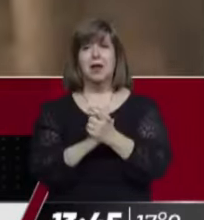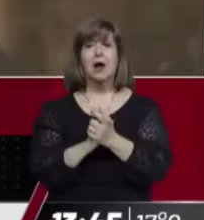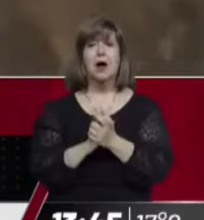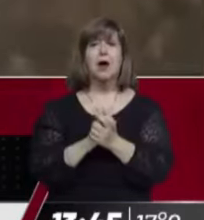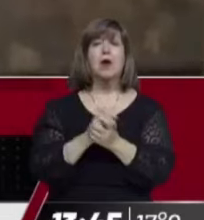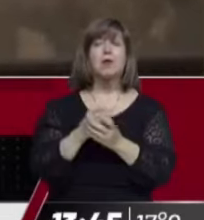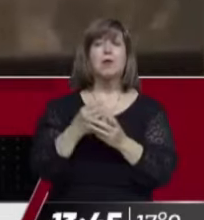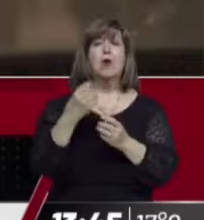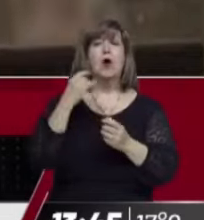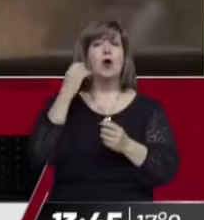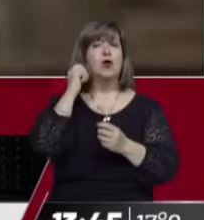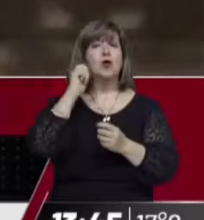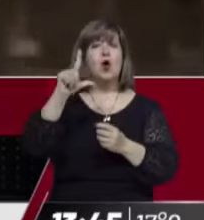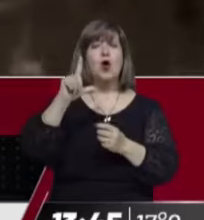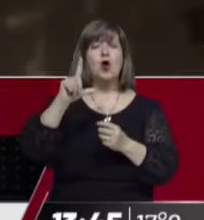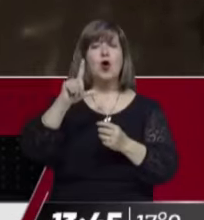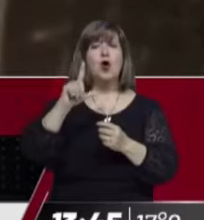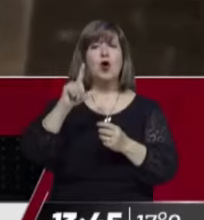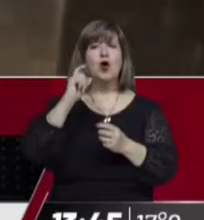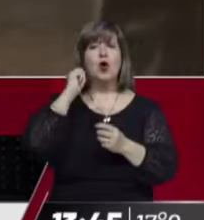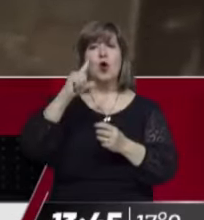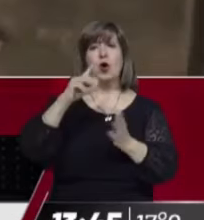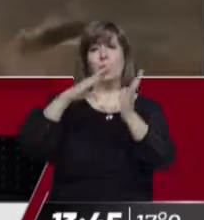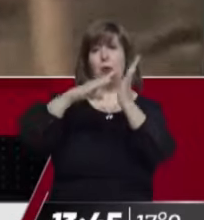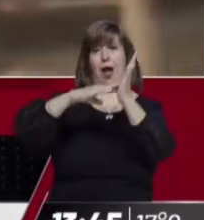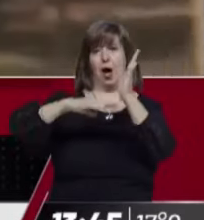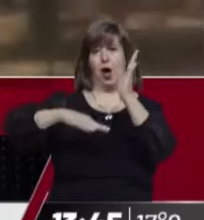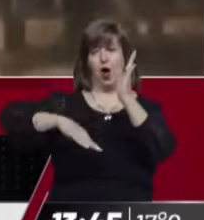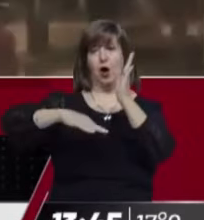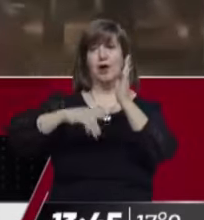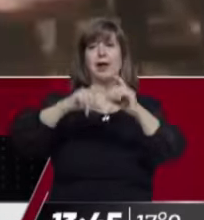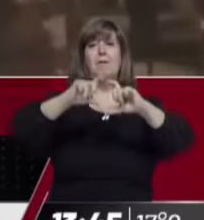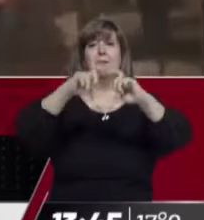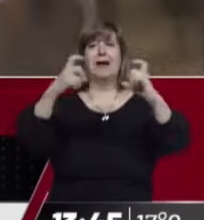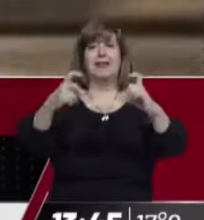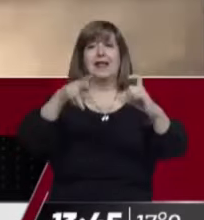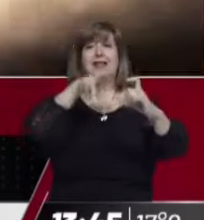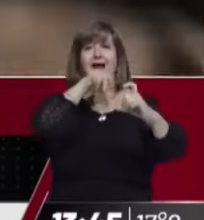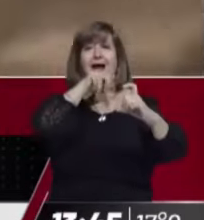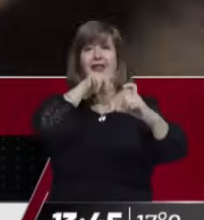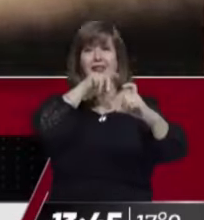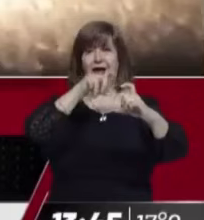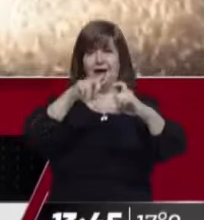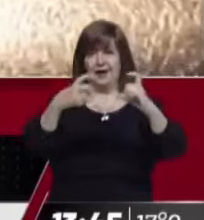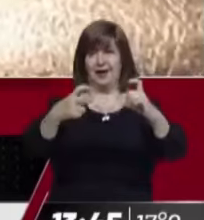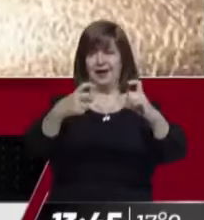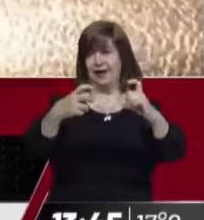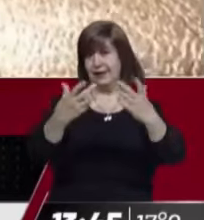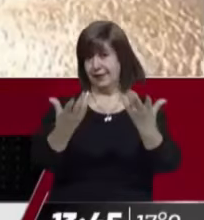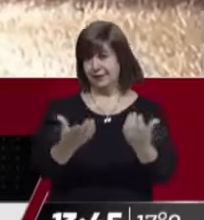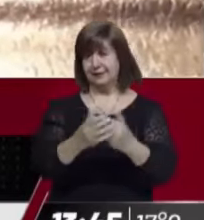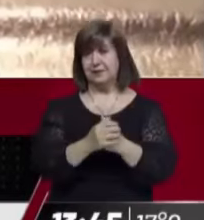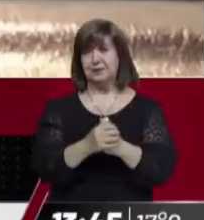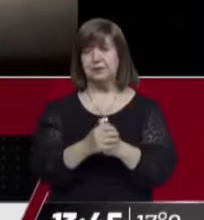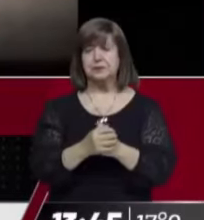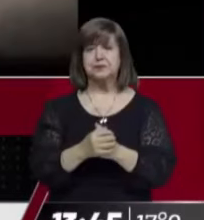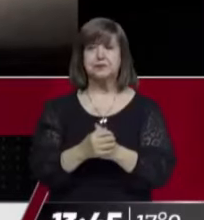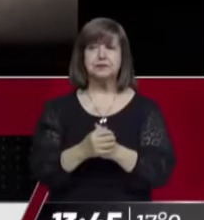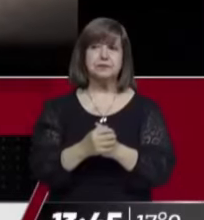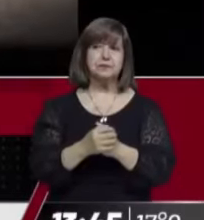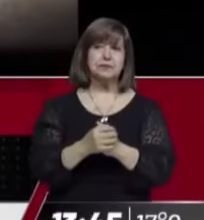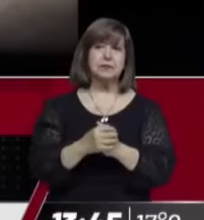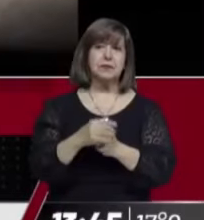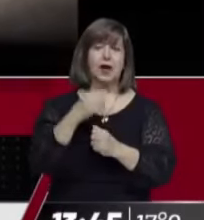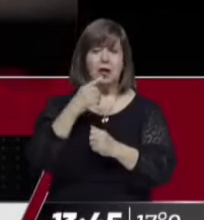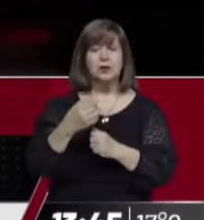un gol blanco claro es el que se ve en Im patente adelante sin patente adelante Sí hablábamos en la previa no